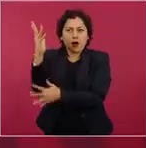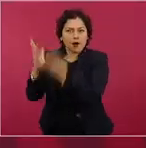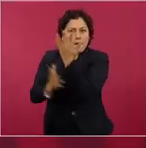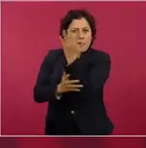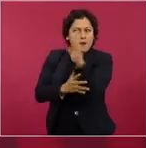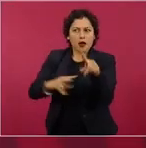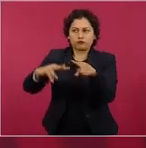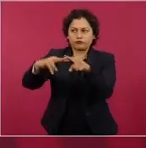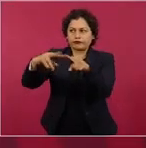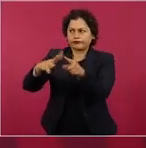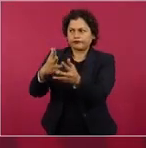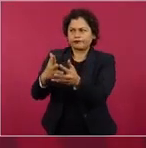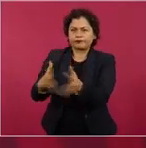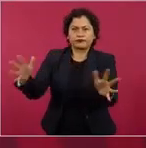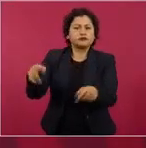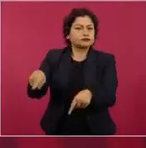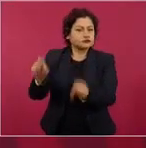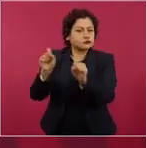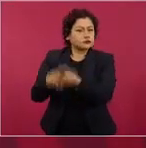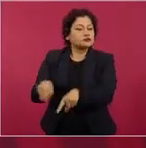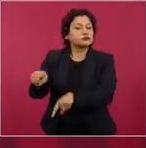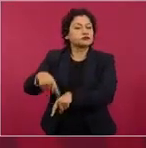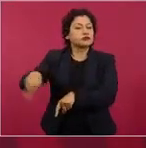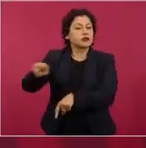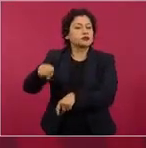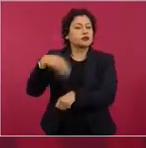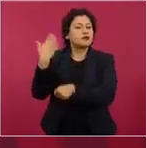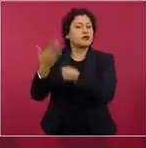pues un centro cultural,